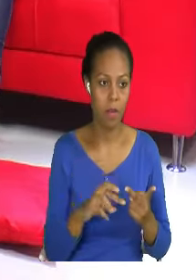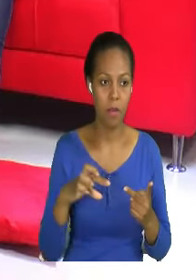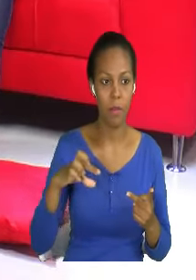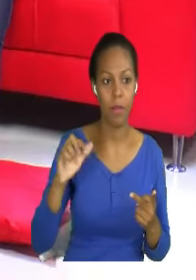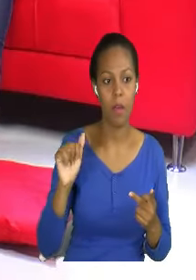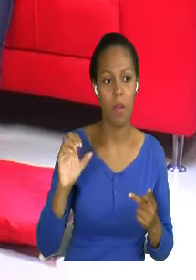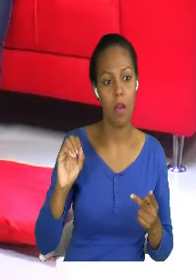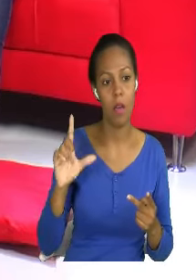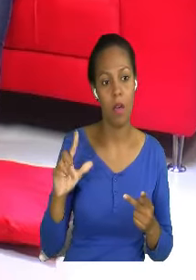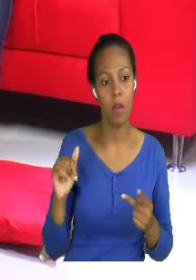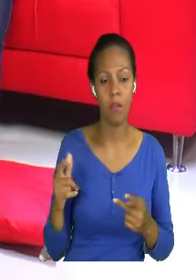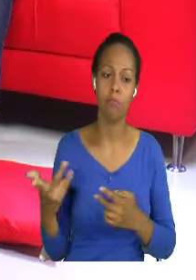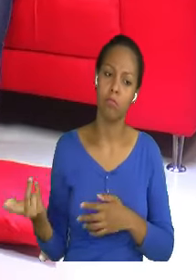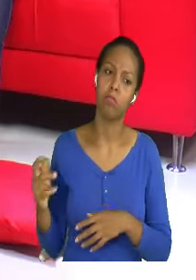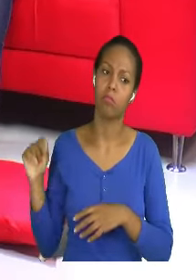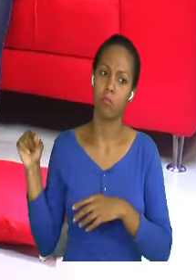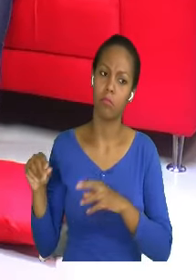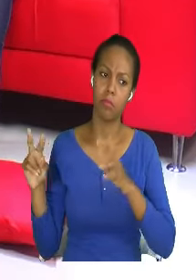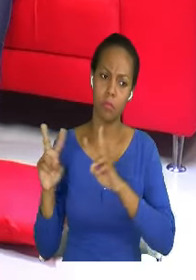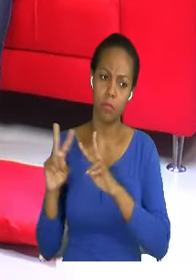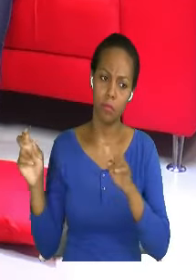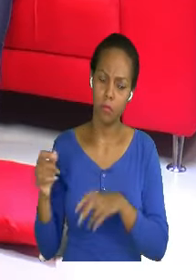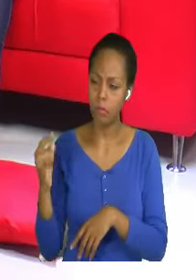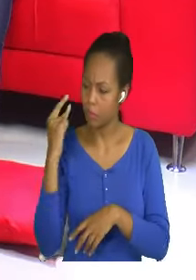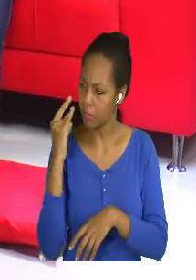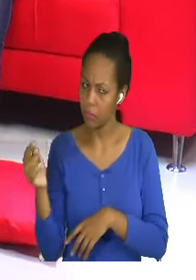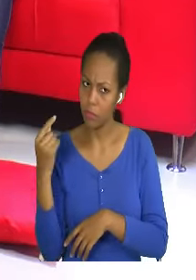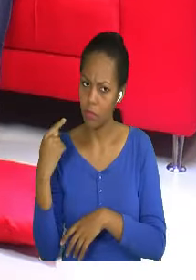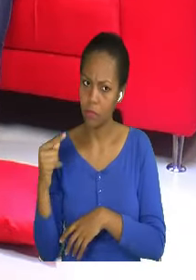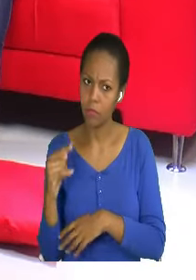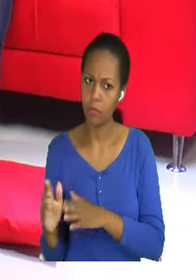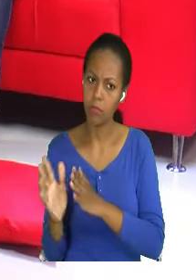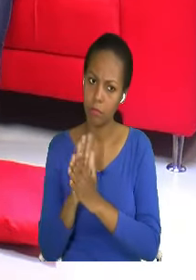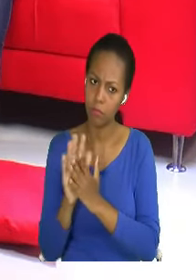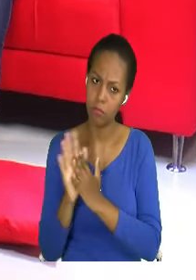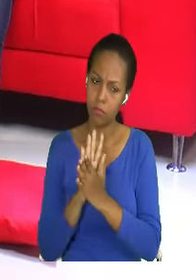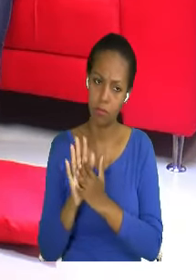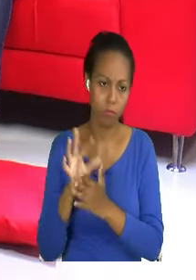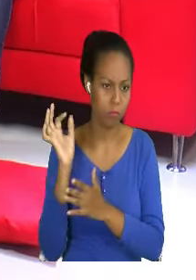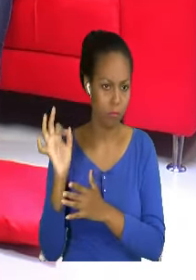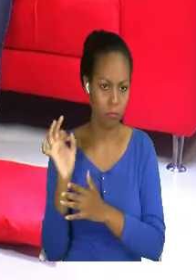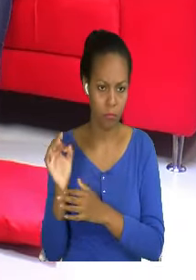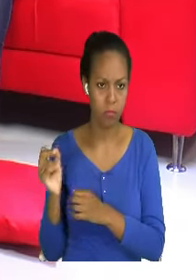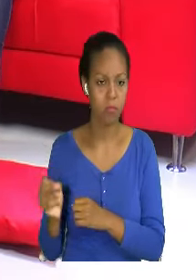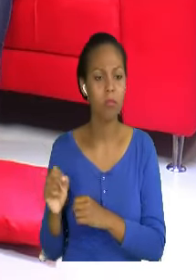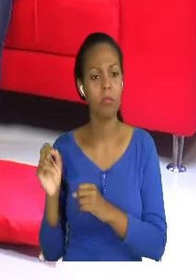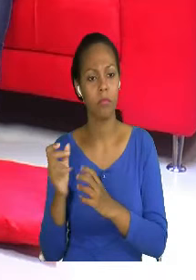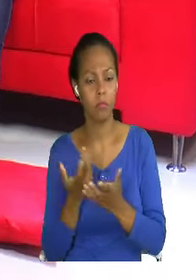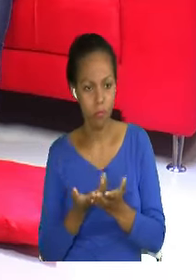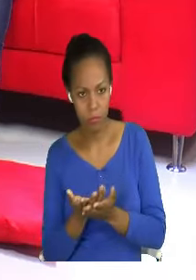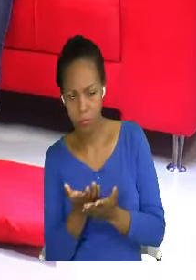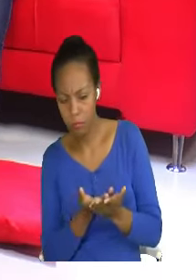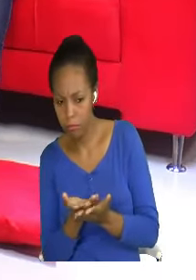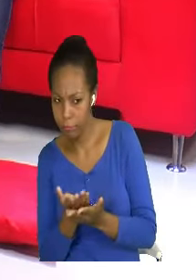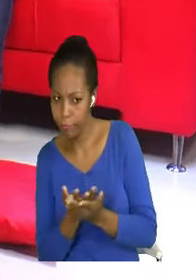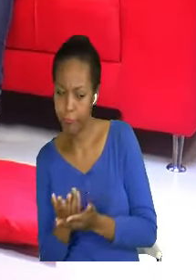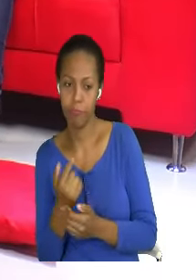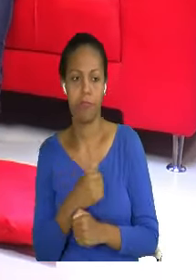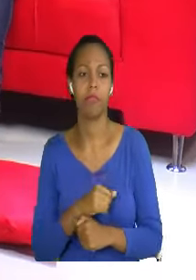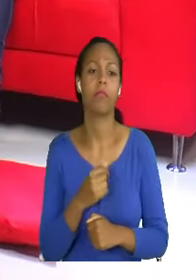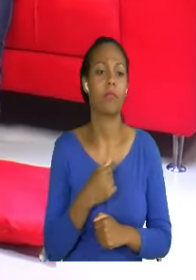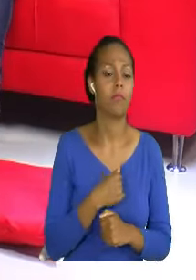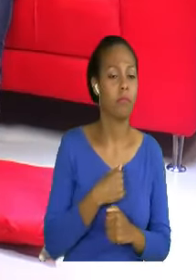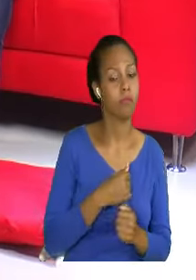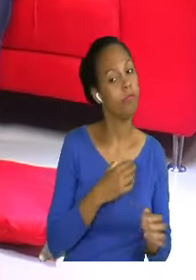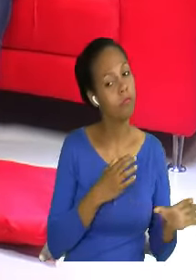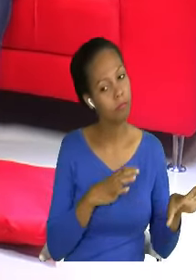tiene un tema muy, muy interesante del cual nos va a hablar, como siempre ella trayéndonos tips y temas para mejorar en nuestra